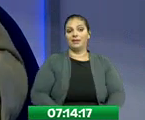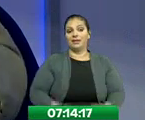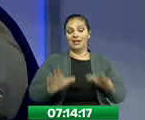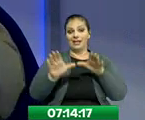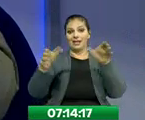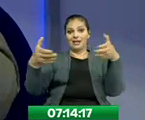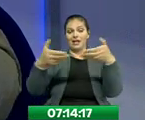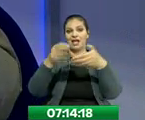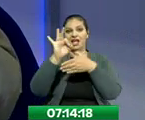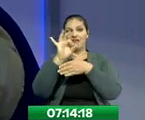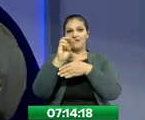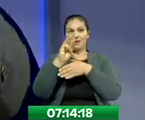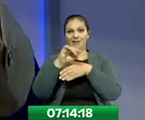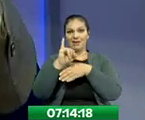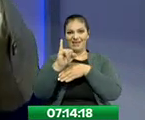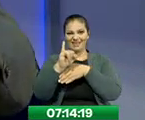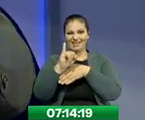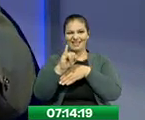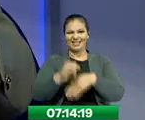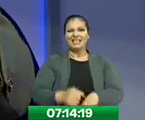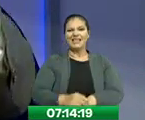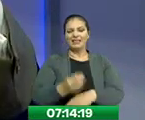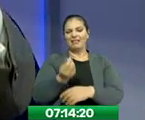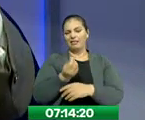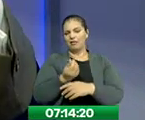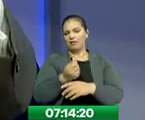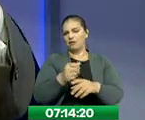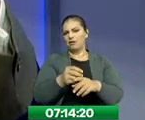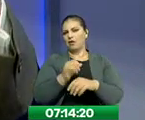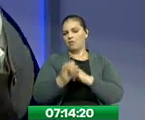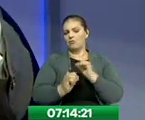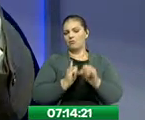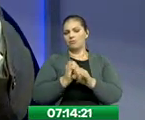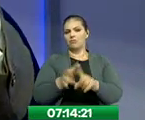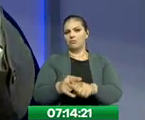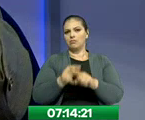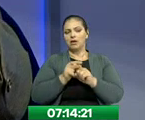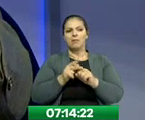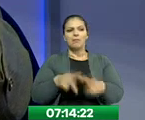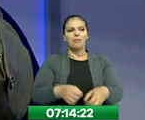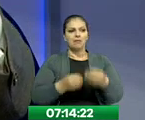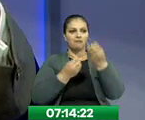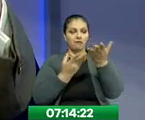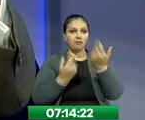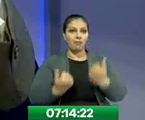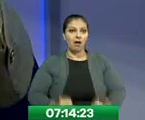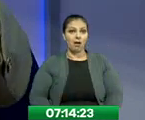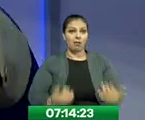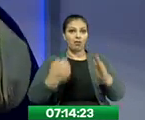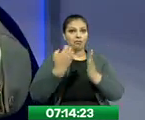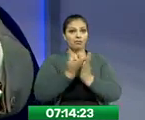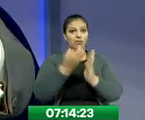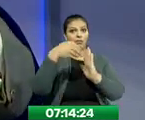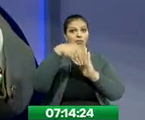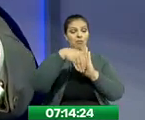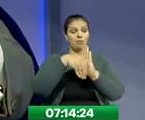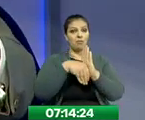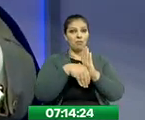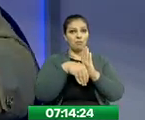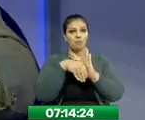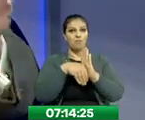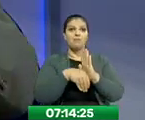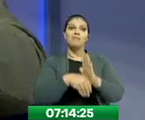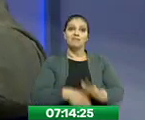que establece que este año el crecimiento será negativo en 0.5% y los próximos 2 años del